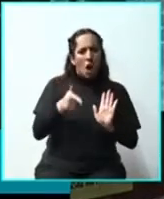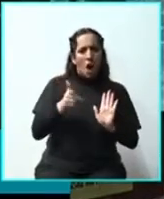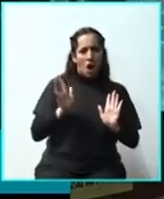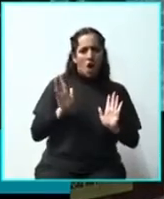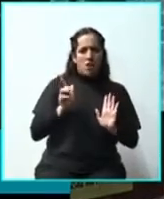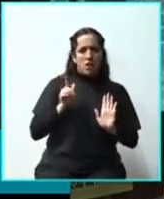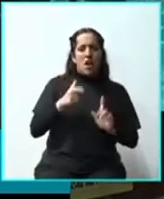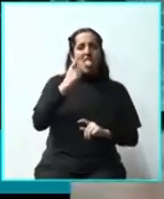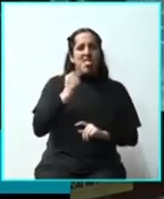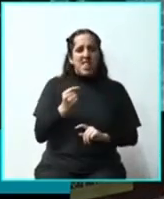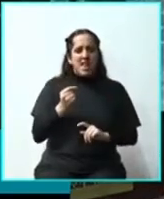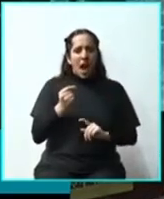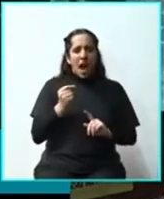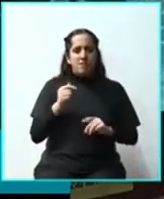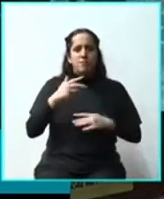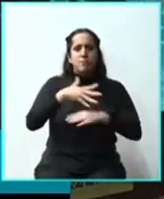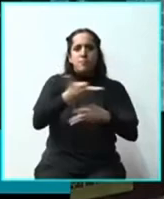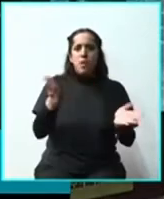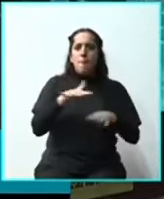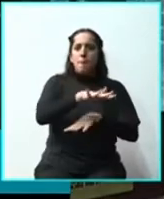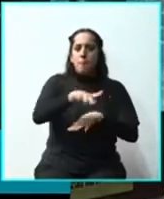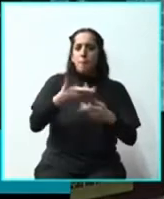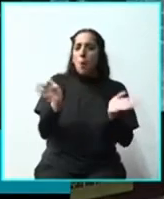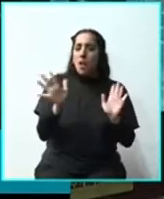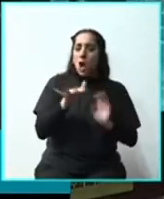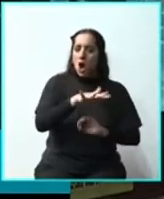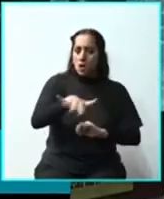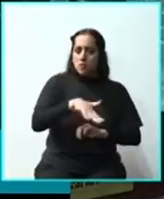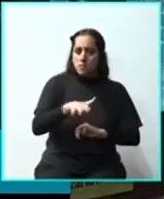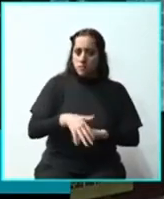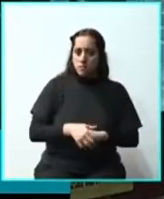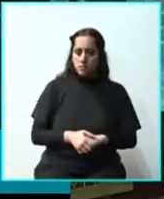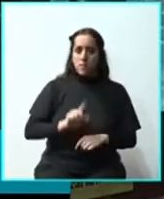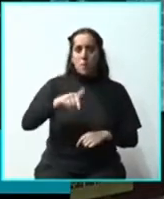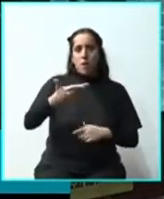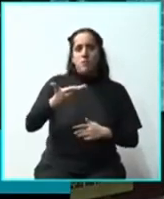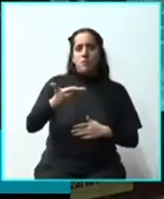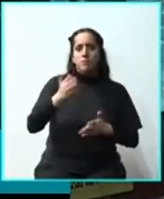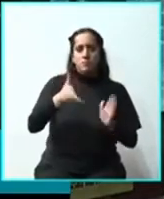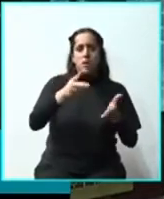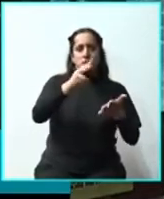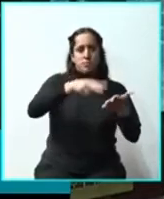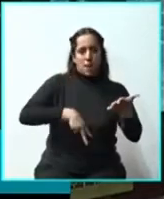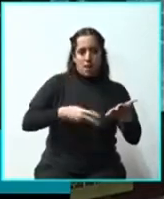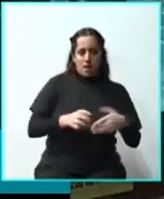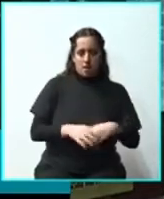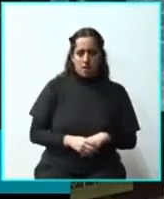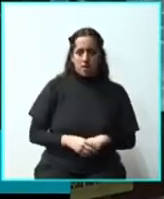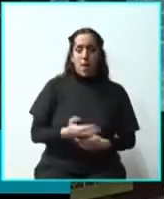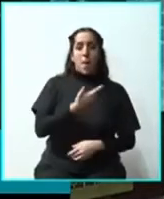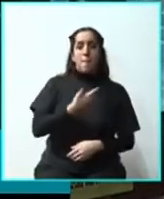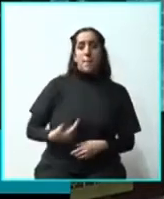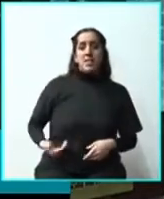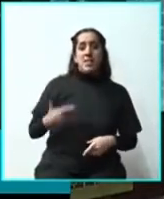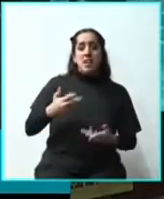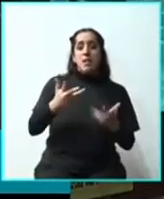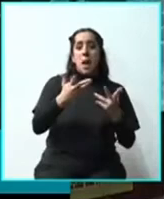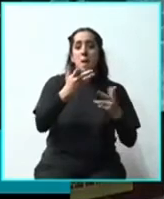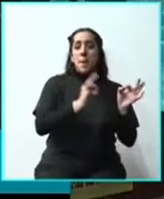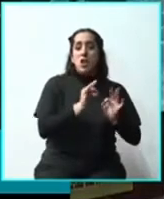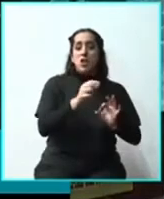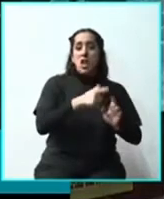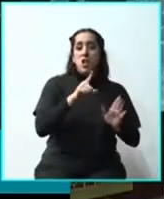hablando de vía y espacio público y su posterior tratamiento. Señor Presidente, el proyecto de